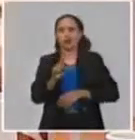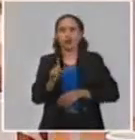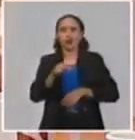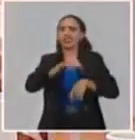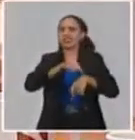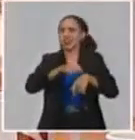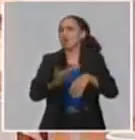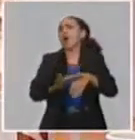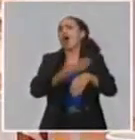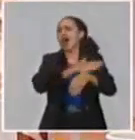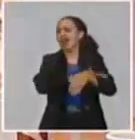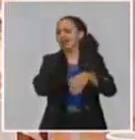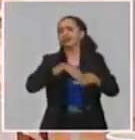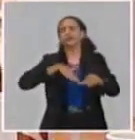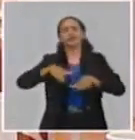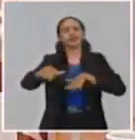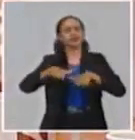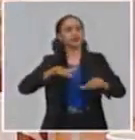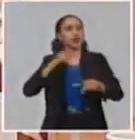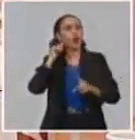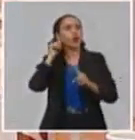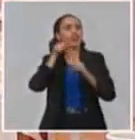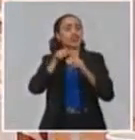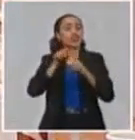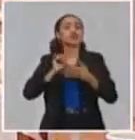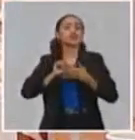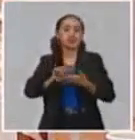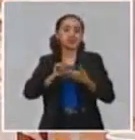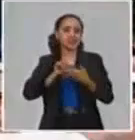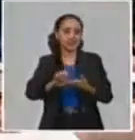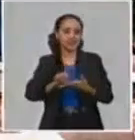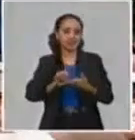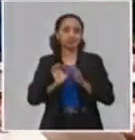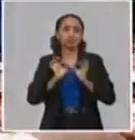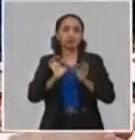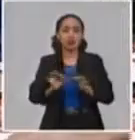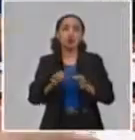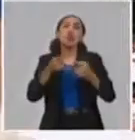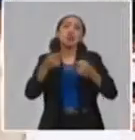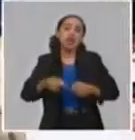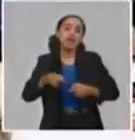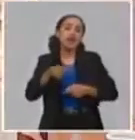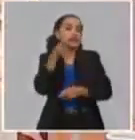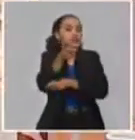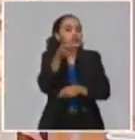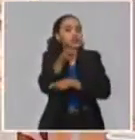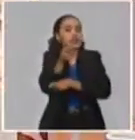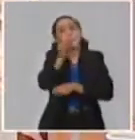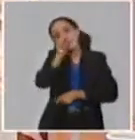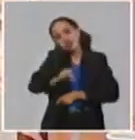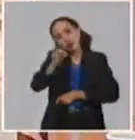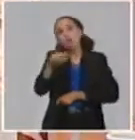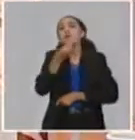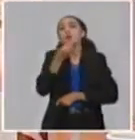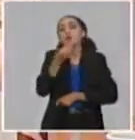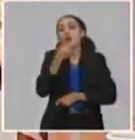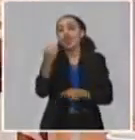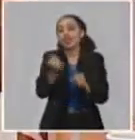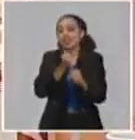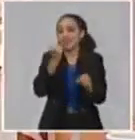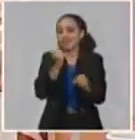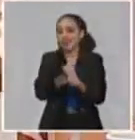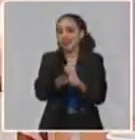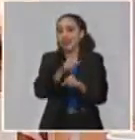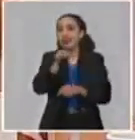hace algún tiempo, en función de prestar estos servicios. Tendrán que capacitar personal específicamente para trabajar